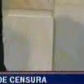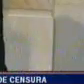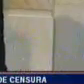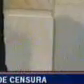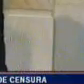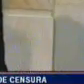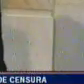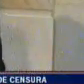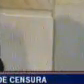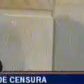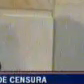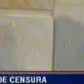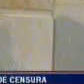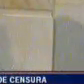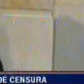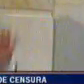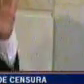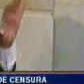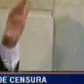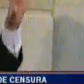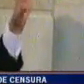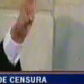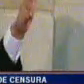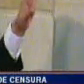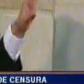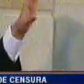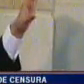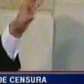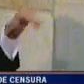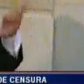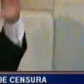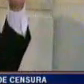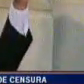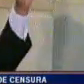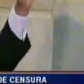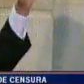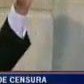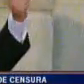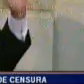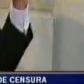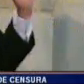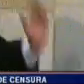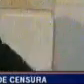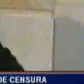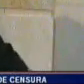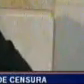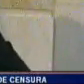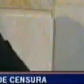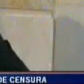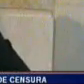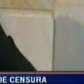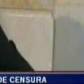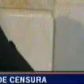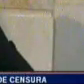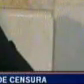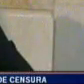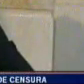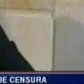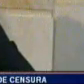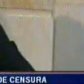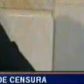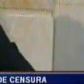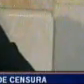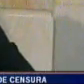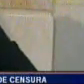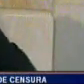intereses extranjeros e intereses nativos detrás de este negocio, no solo asuntos ideológicos, porque es claro que el neoliberalismo no es